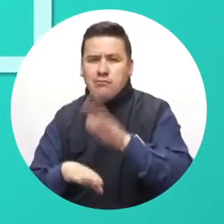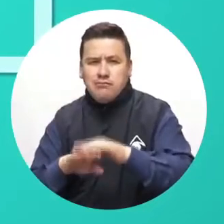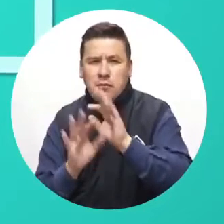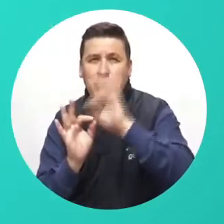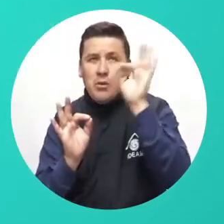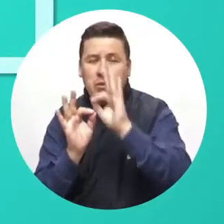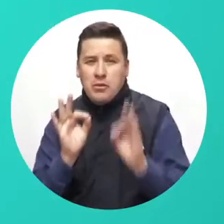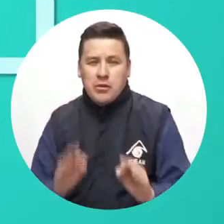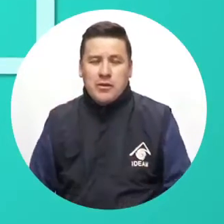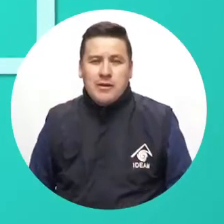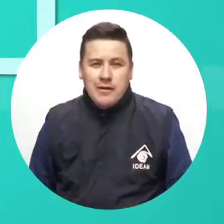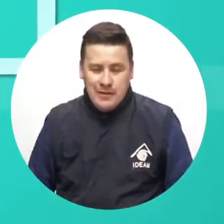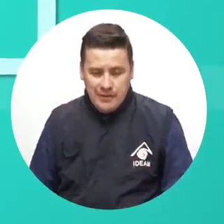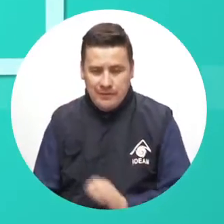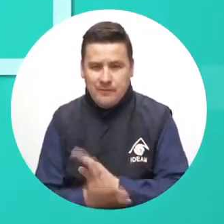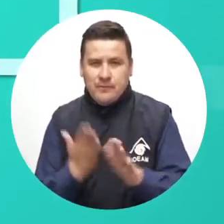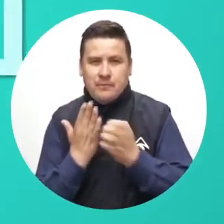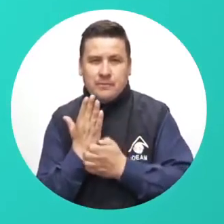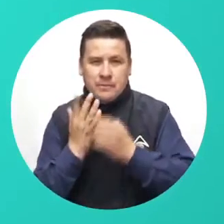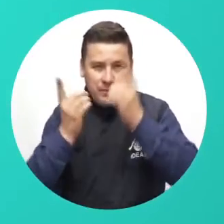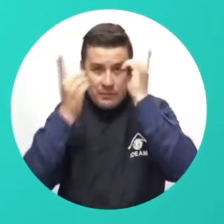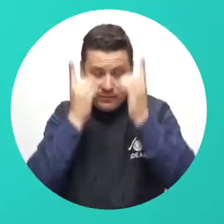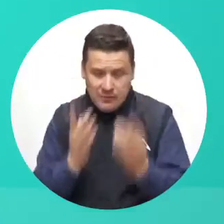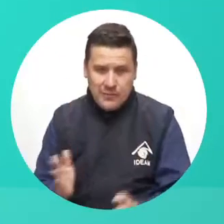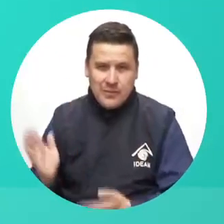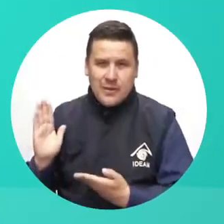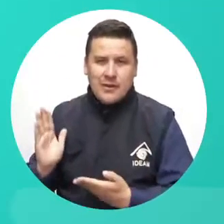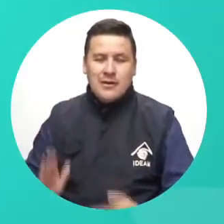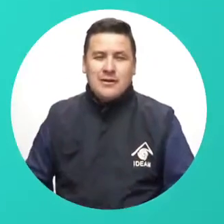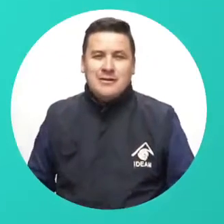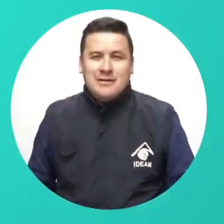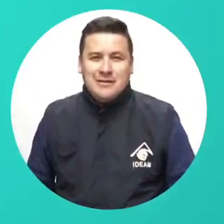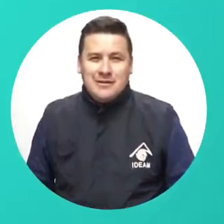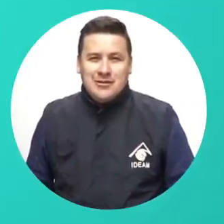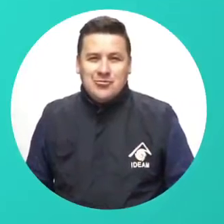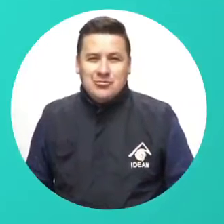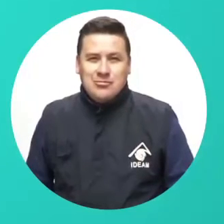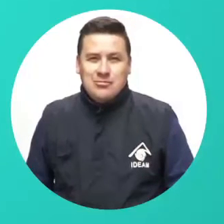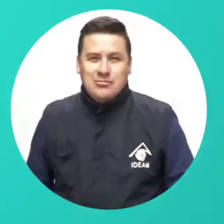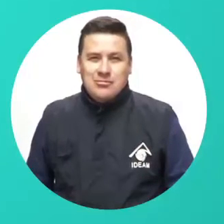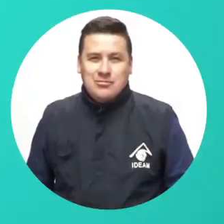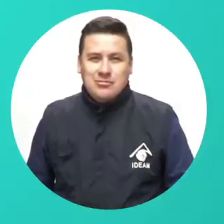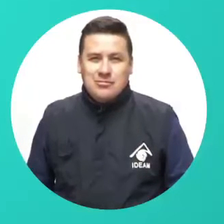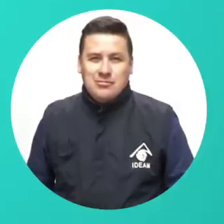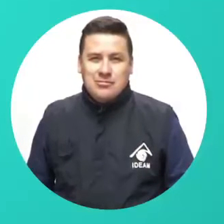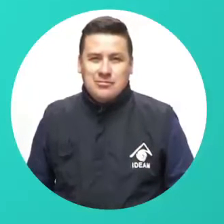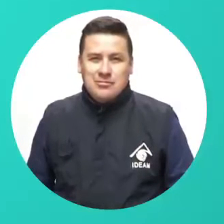pronósticos y alertas a nivel municipal. Disponible gratis para iOS y Android.